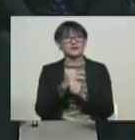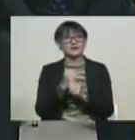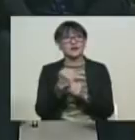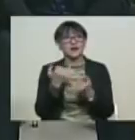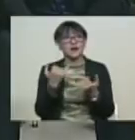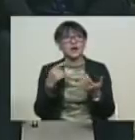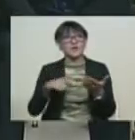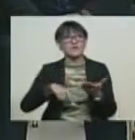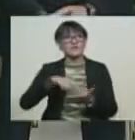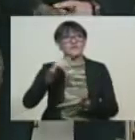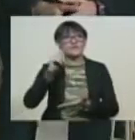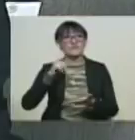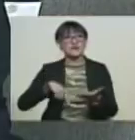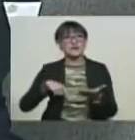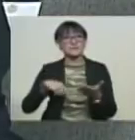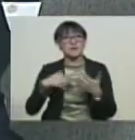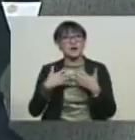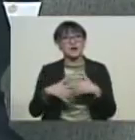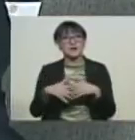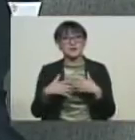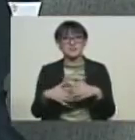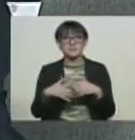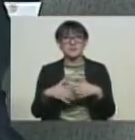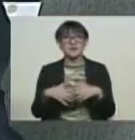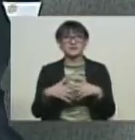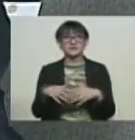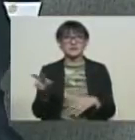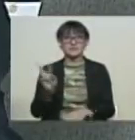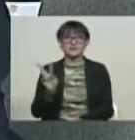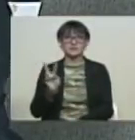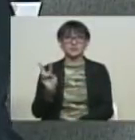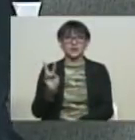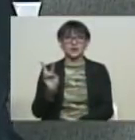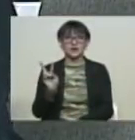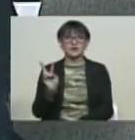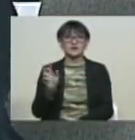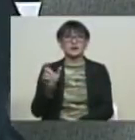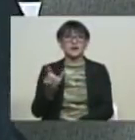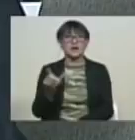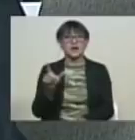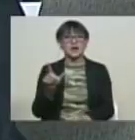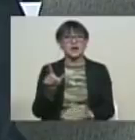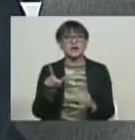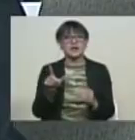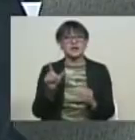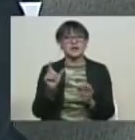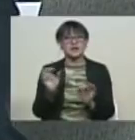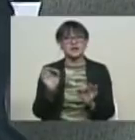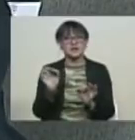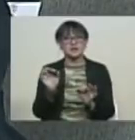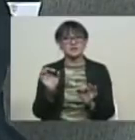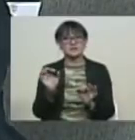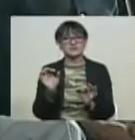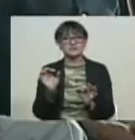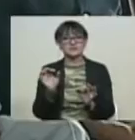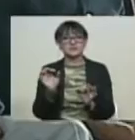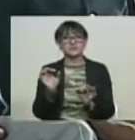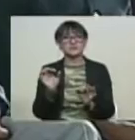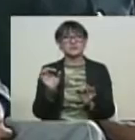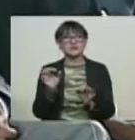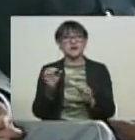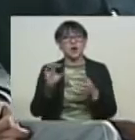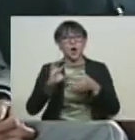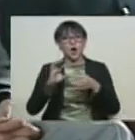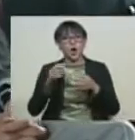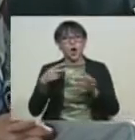la firma con una empresa venezolana. Ellos son licenciatarios de la cadena Marriott,